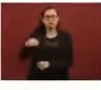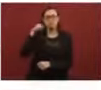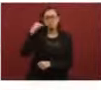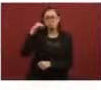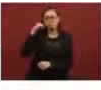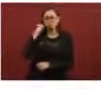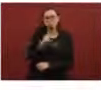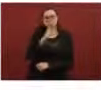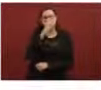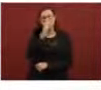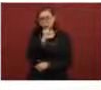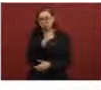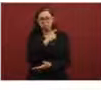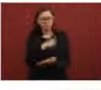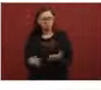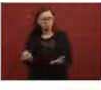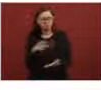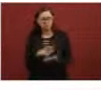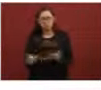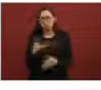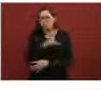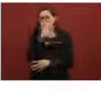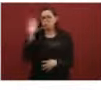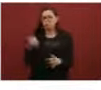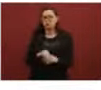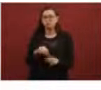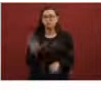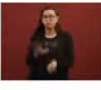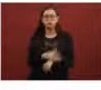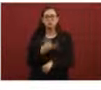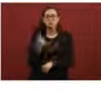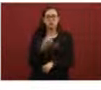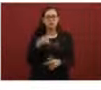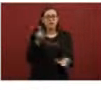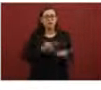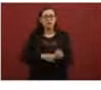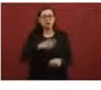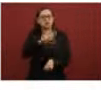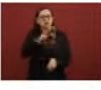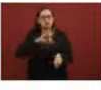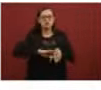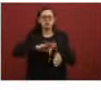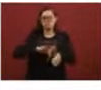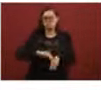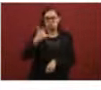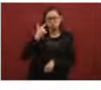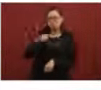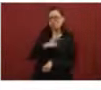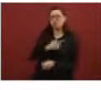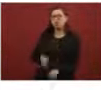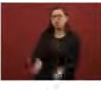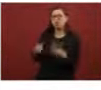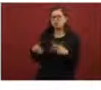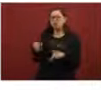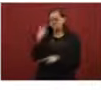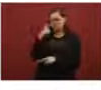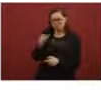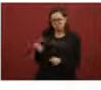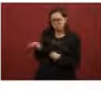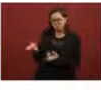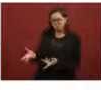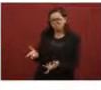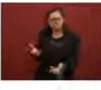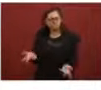adquirir medicamentos, o al menos no todos, porque nadie de la industria farmacéutica ha querido abastecerlo, a